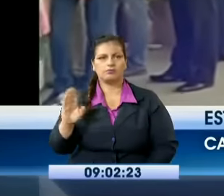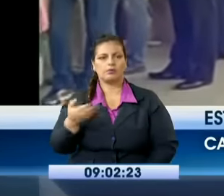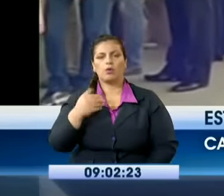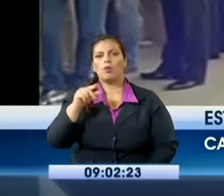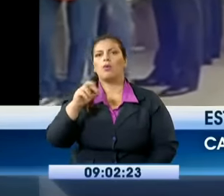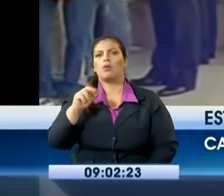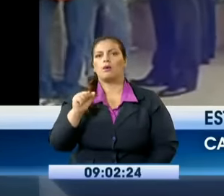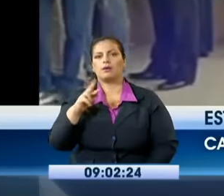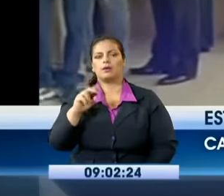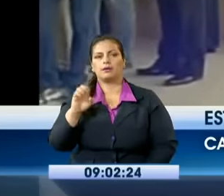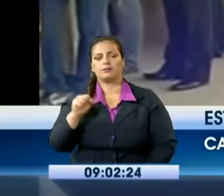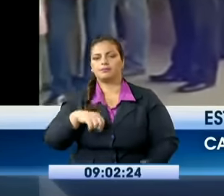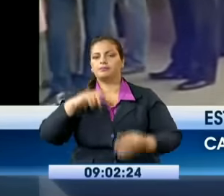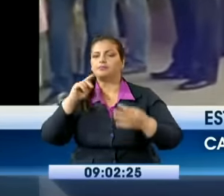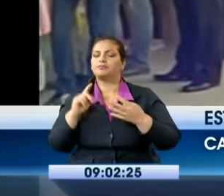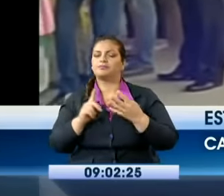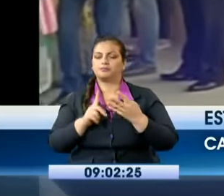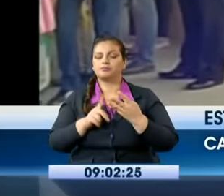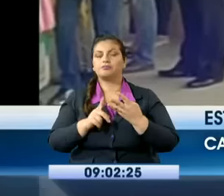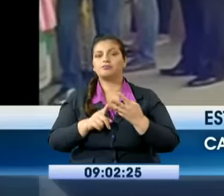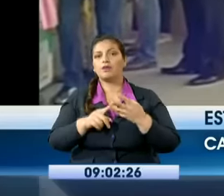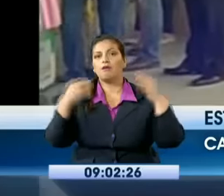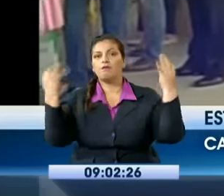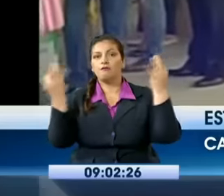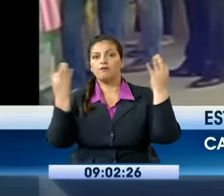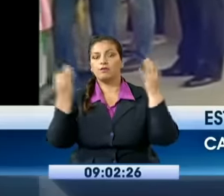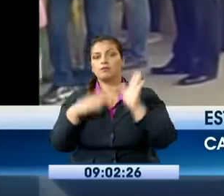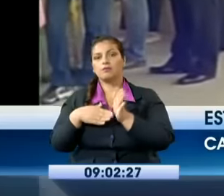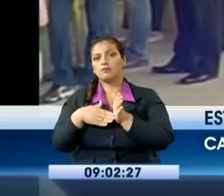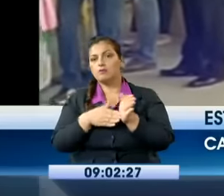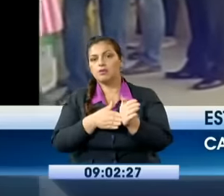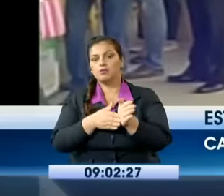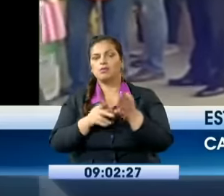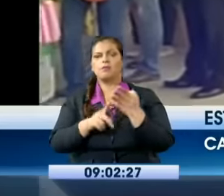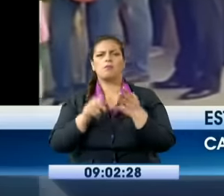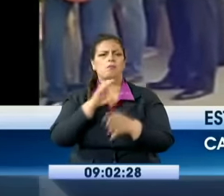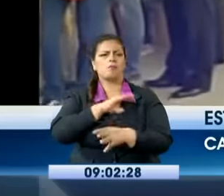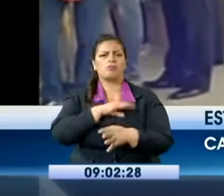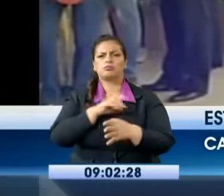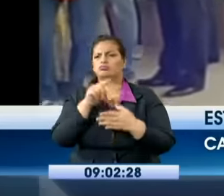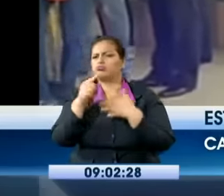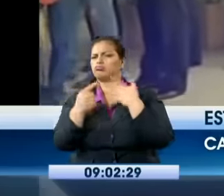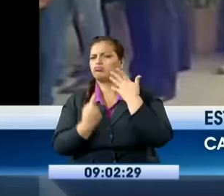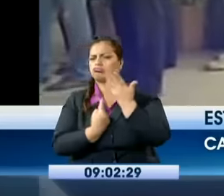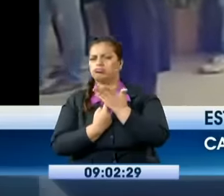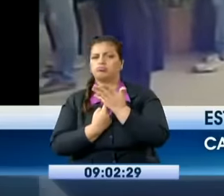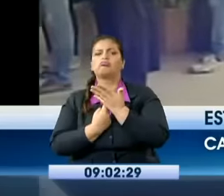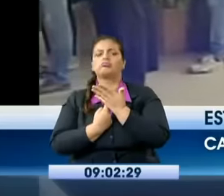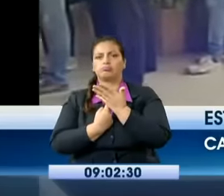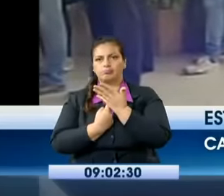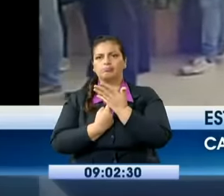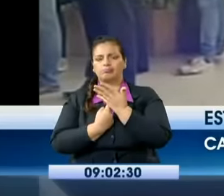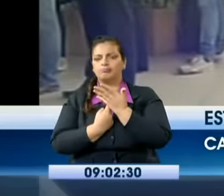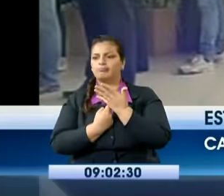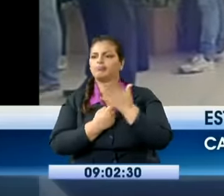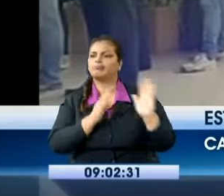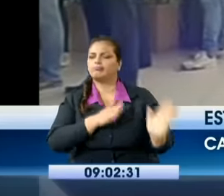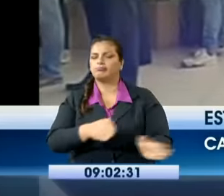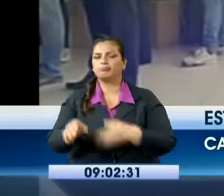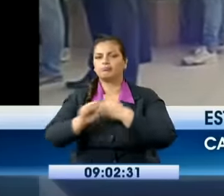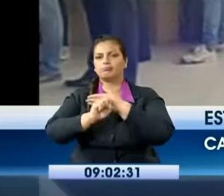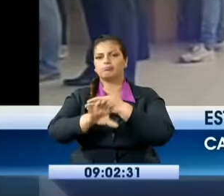denuncia en el vehículo articulado de la Metrovía, en el trayecto entre parada y parada, ya para que la siguiente ya esté la